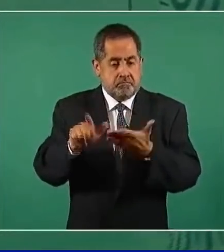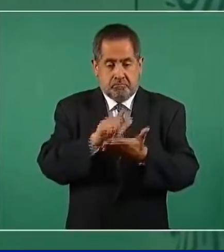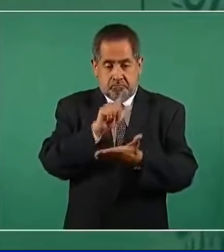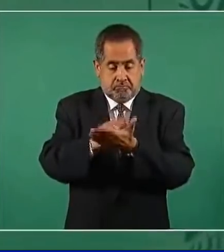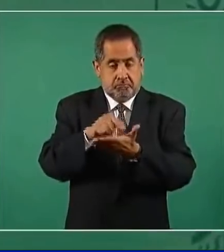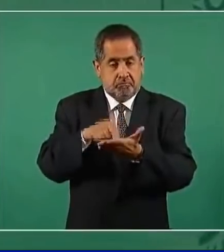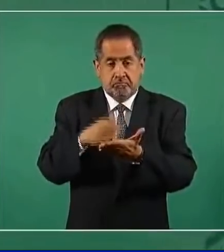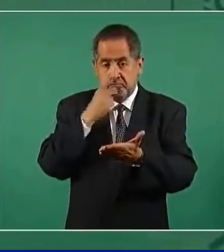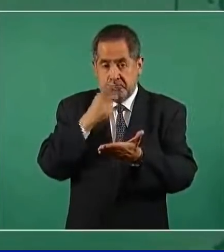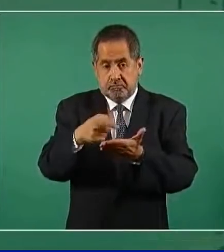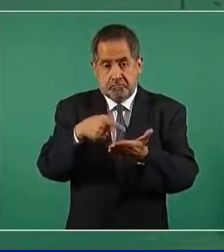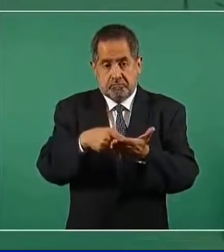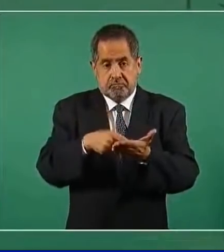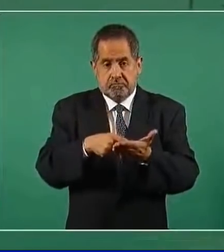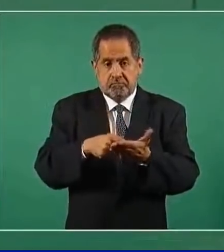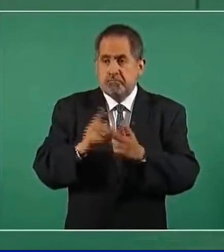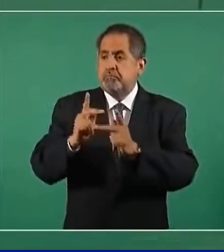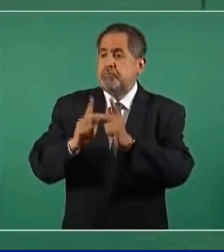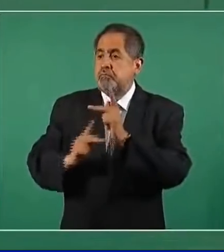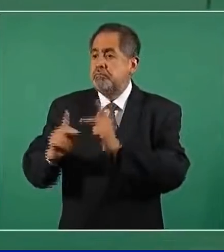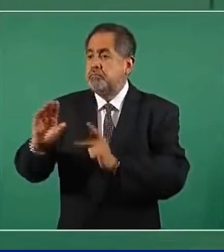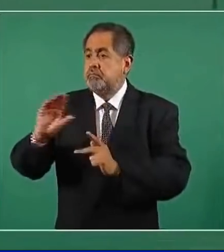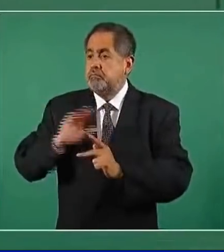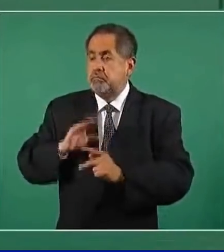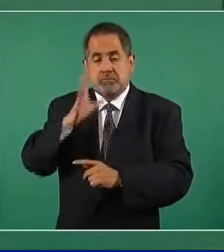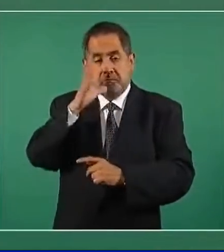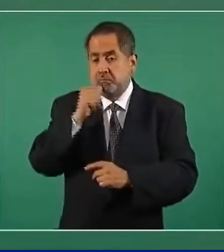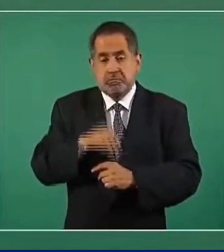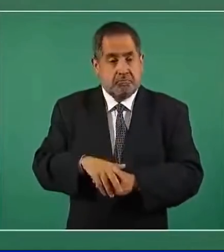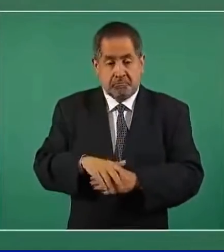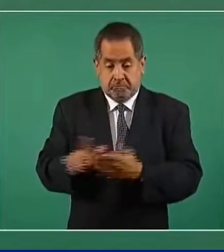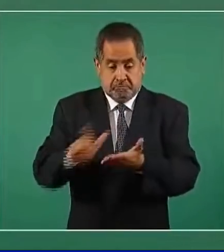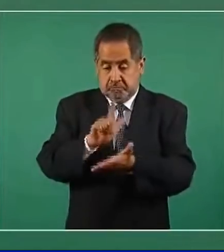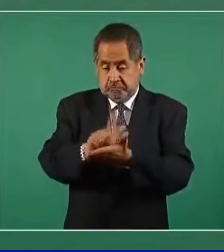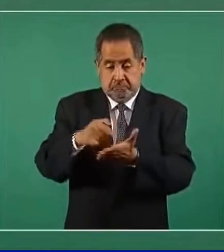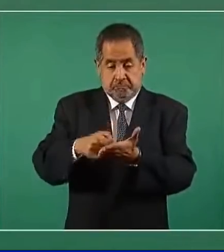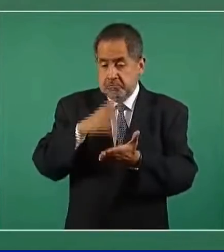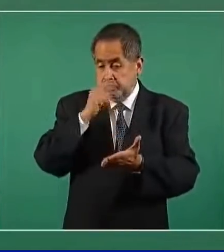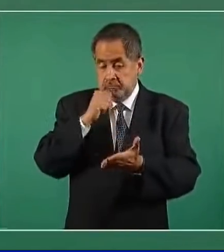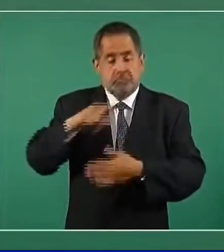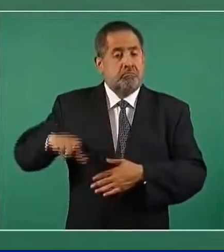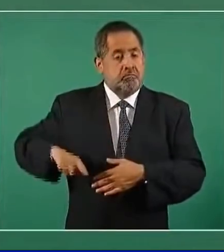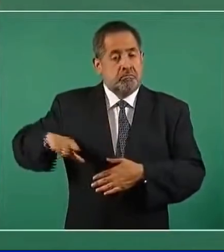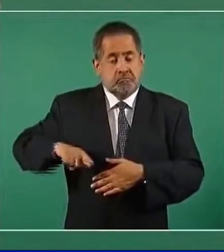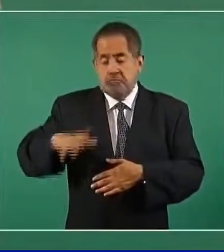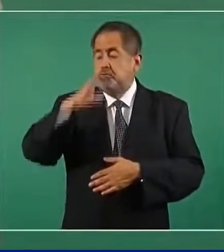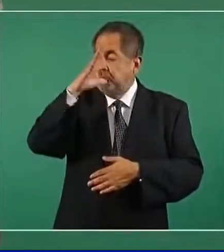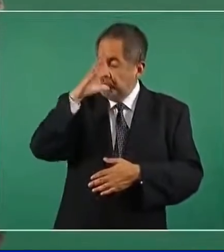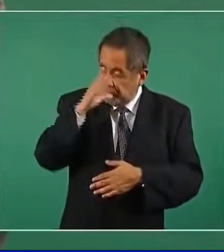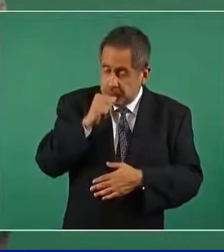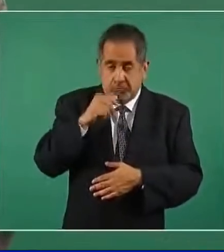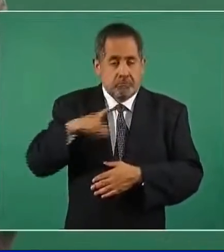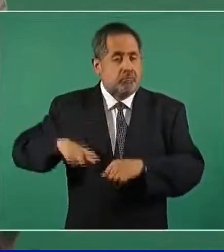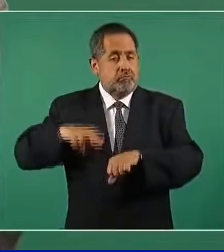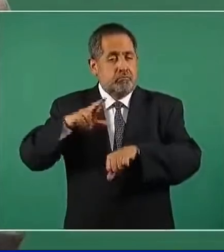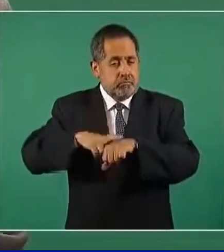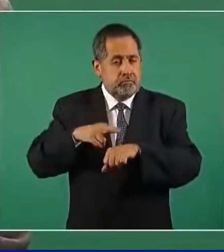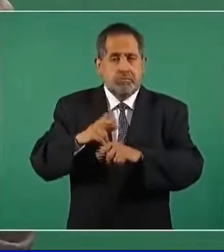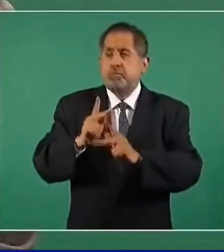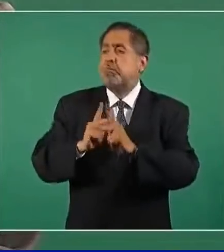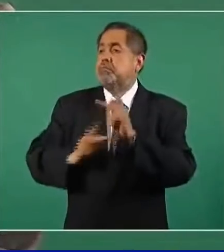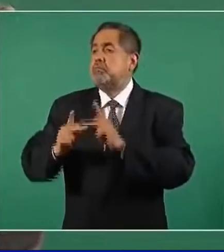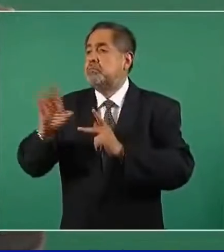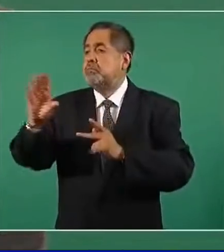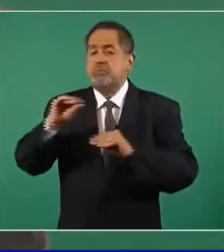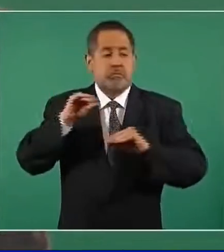ley que no se contrate deuda y no se le permite a ningún gobernador